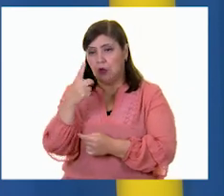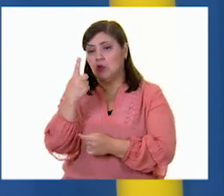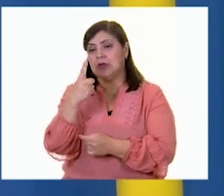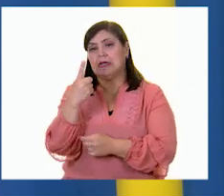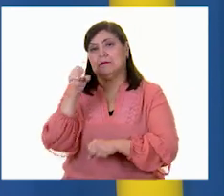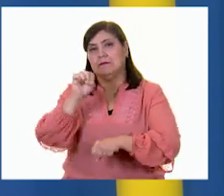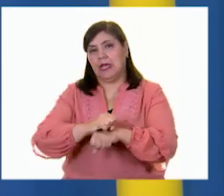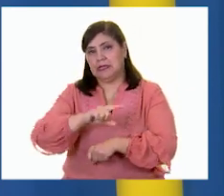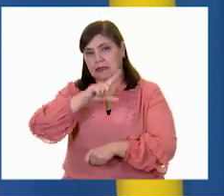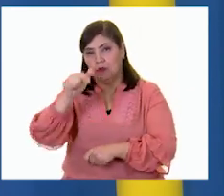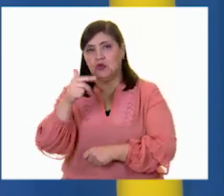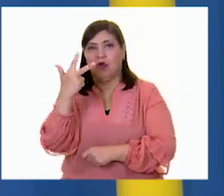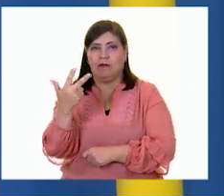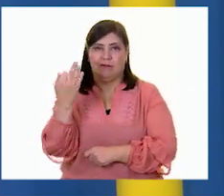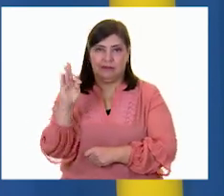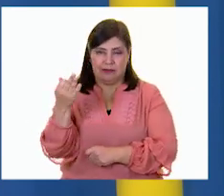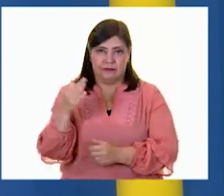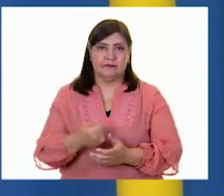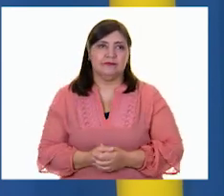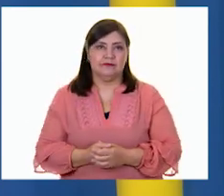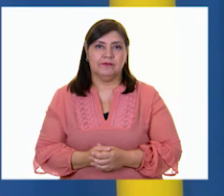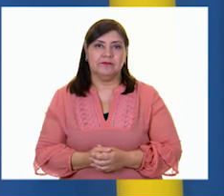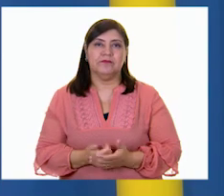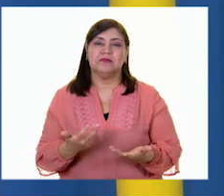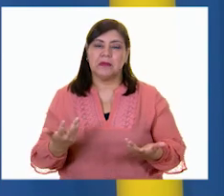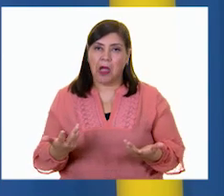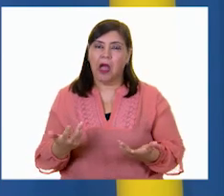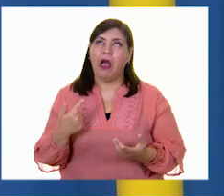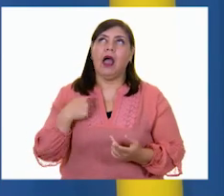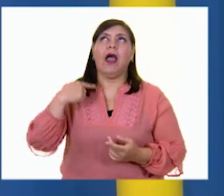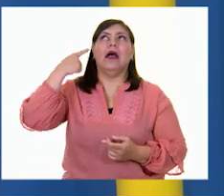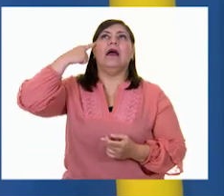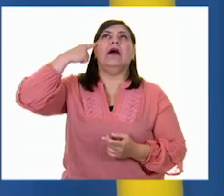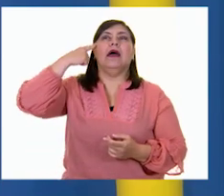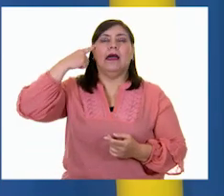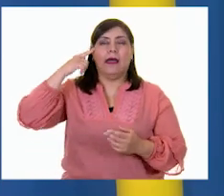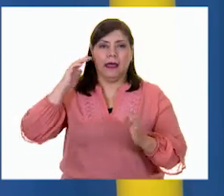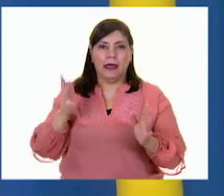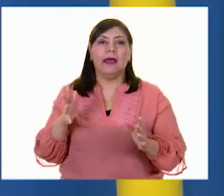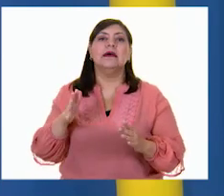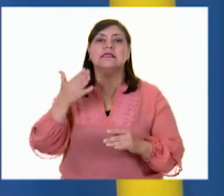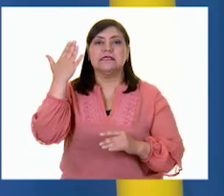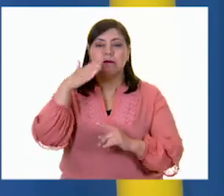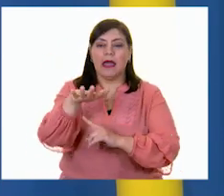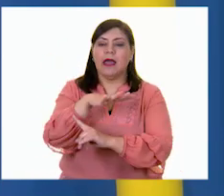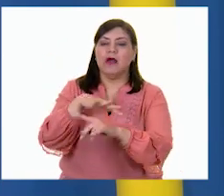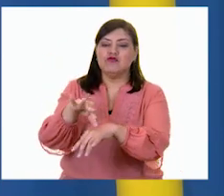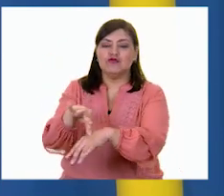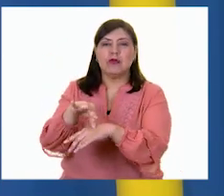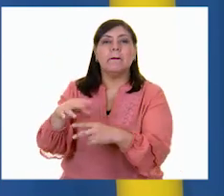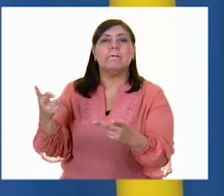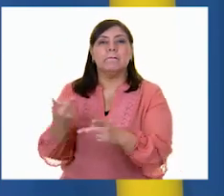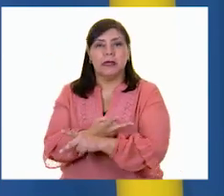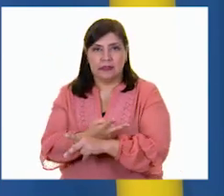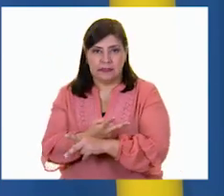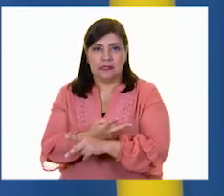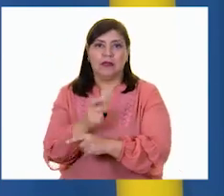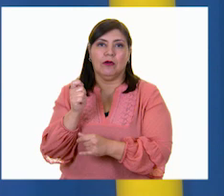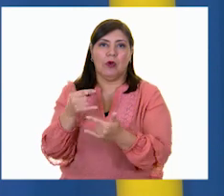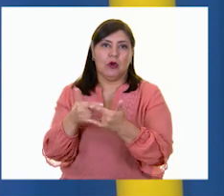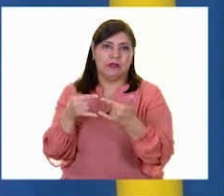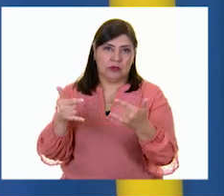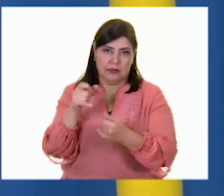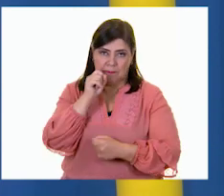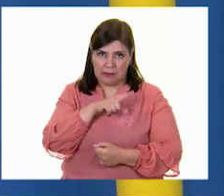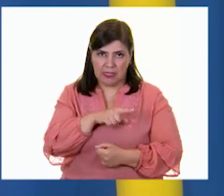8 de febrero. Y ahí nos brindan una perspectiva particular de la realidad y en este caso, pues de la historia